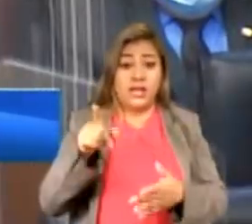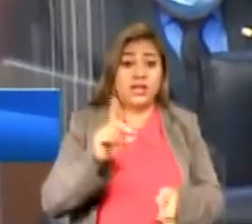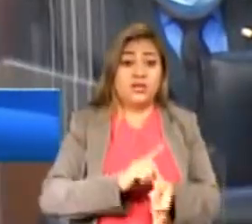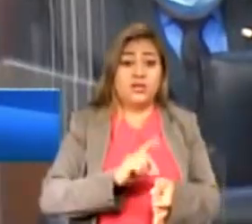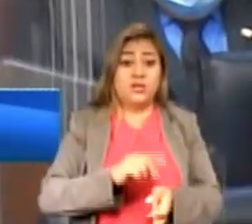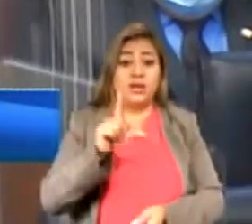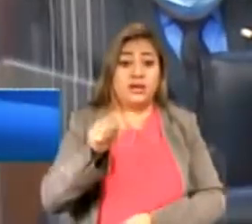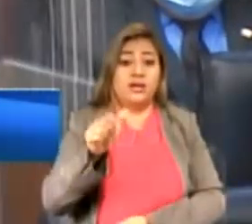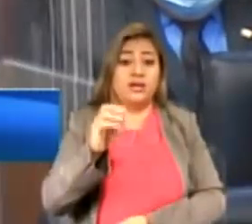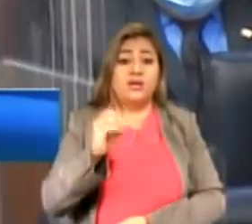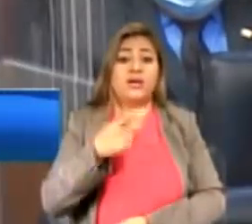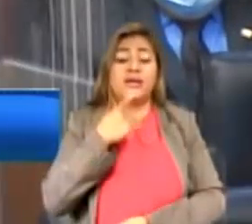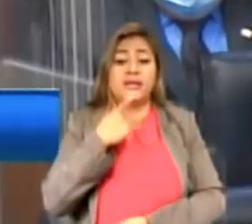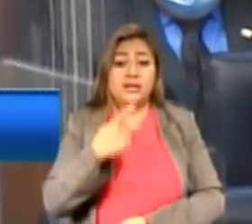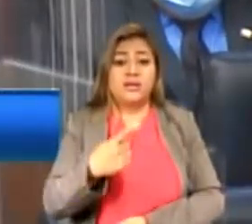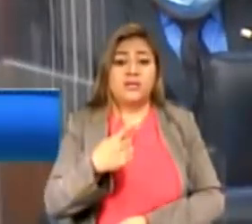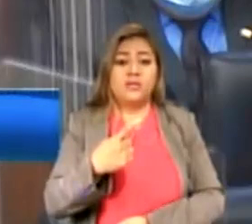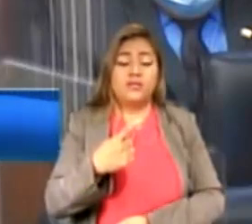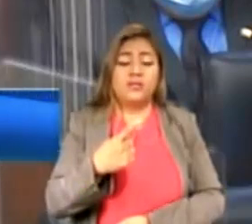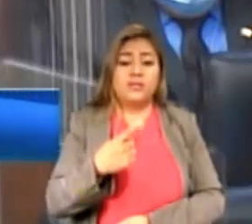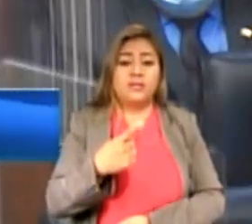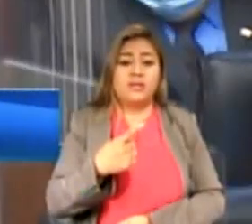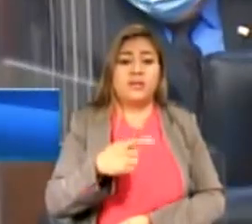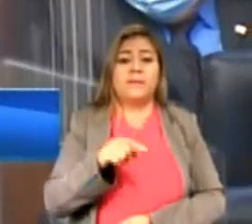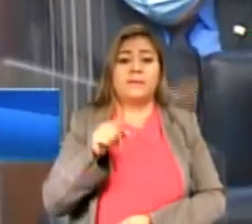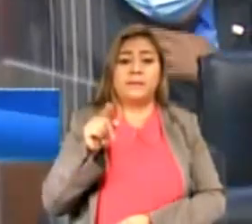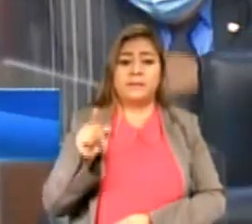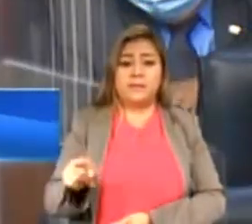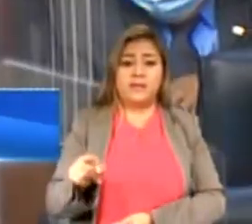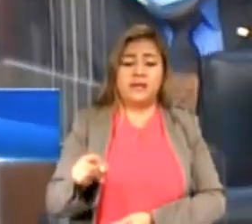los fondos de cada subsistema no pueden ser